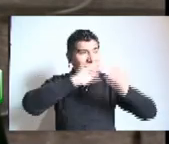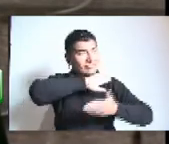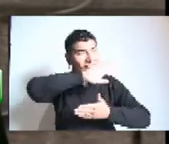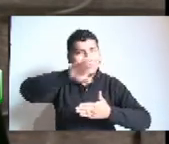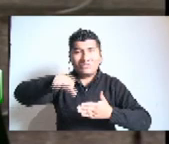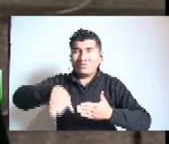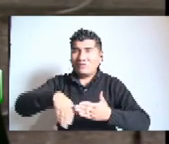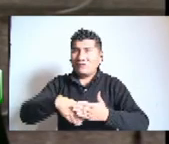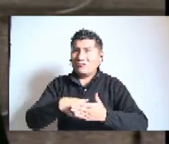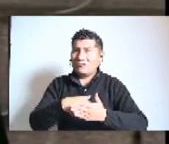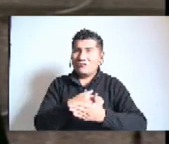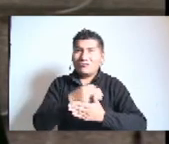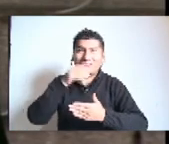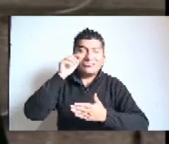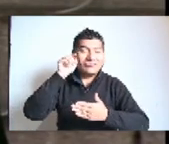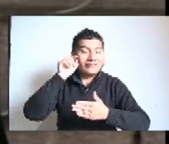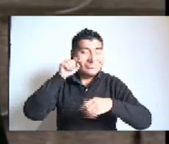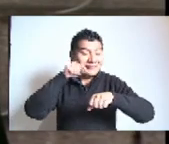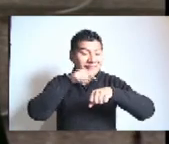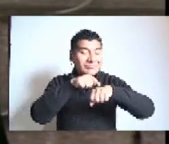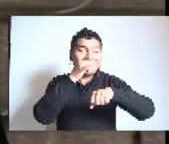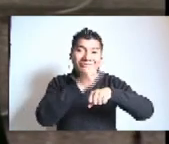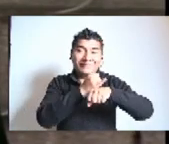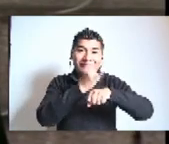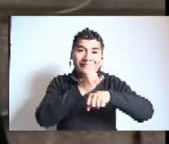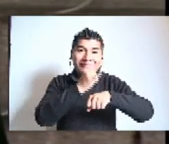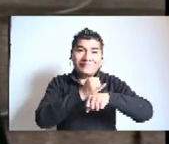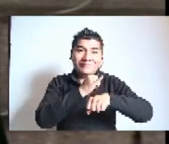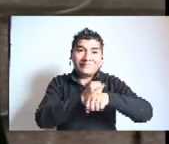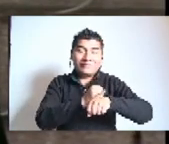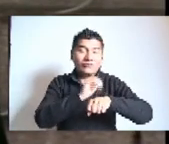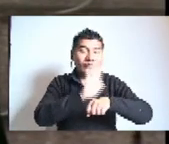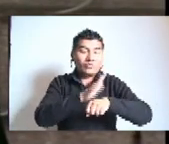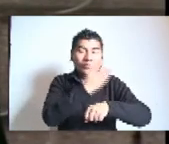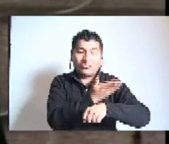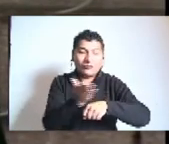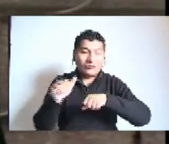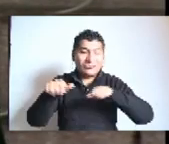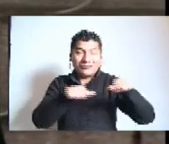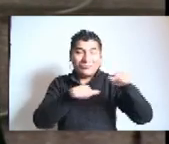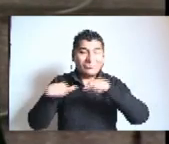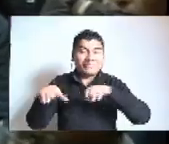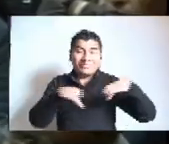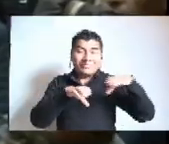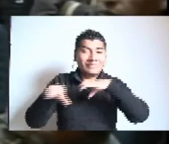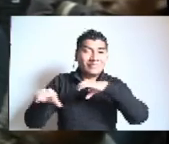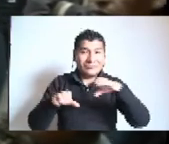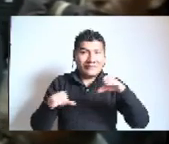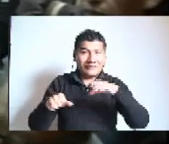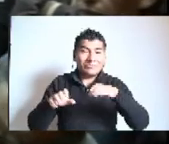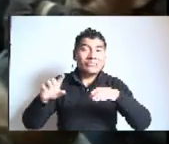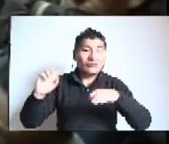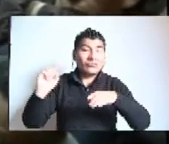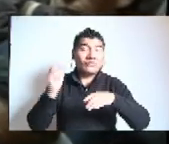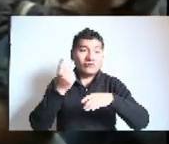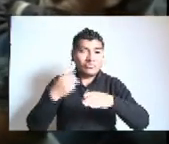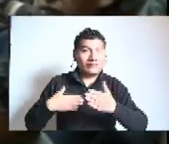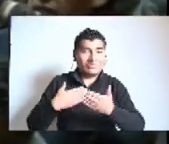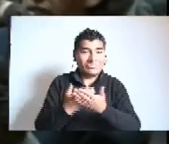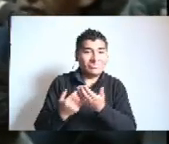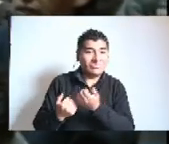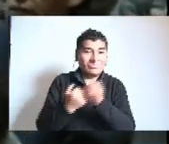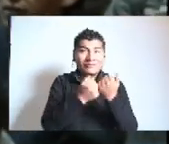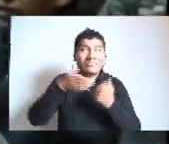lo que ella actúa, su ser y su obrar, celebra y actúa la caridad de